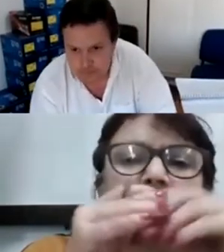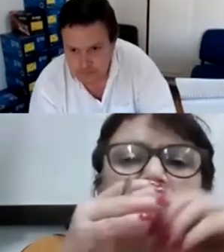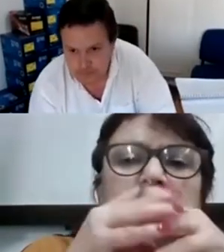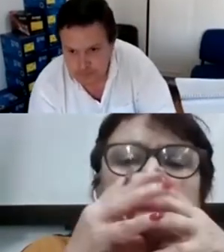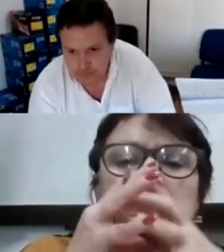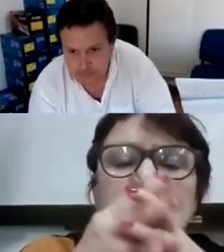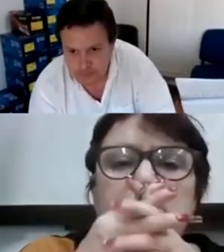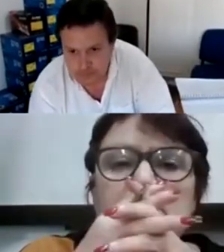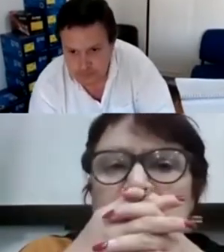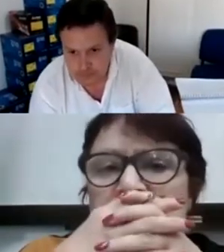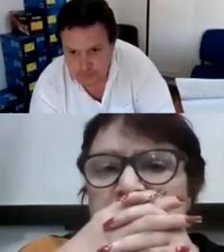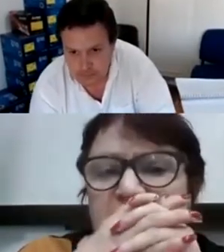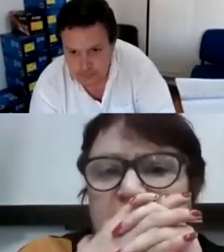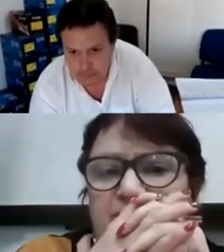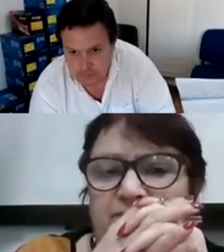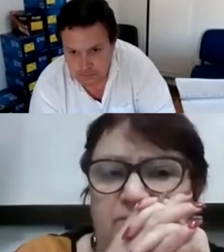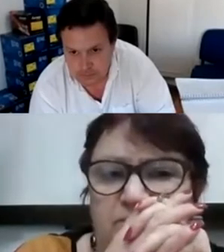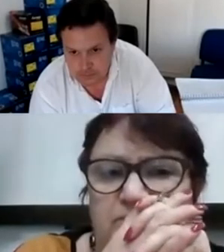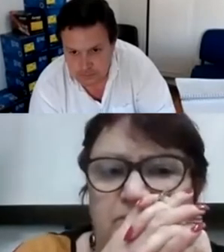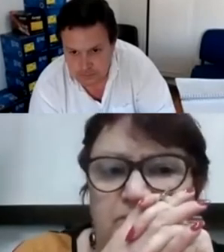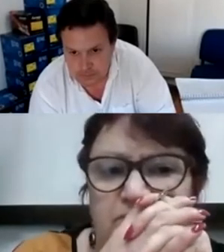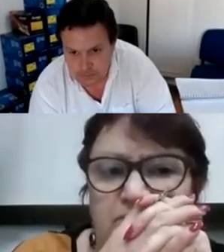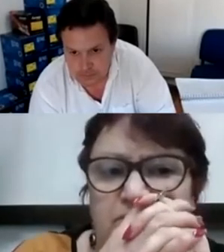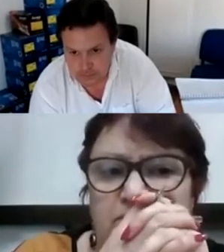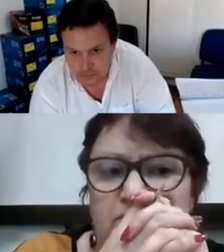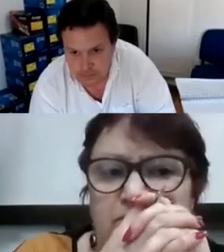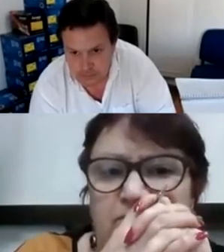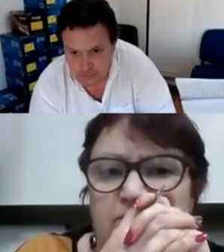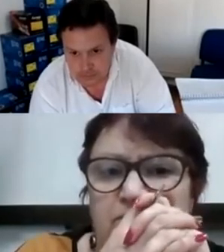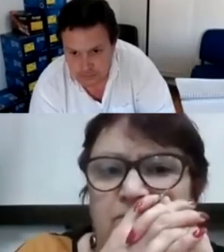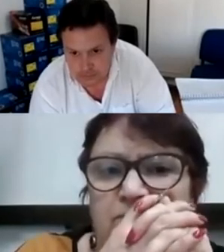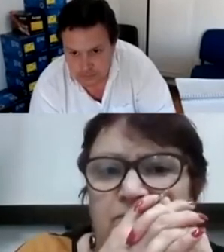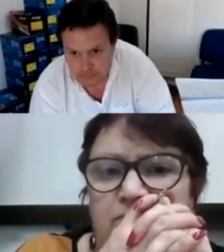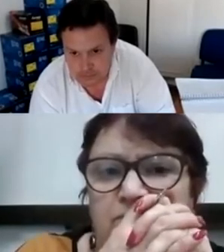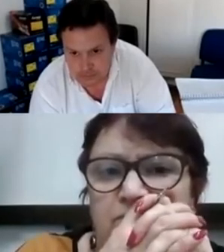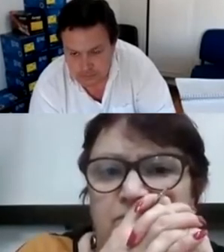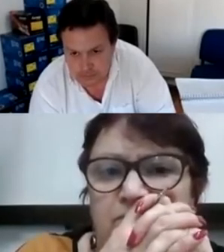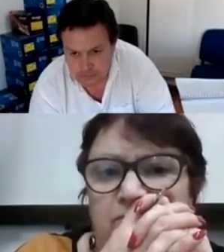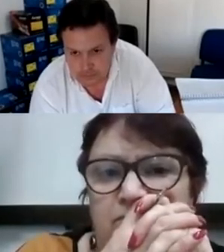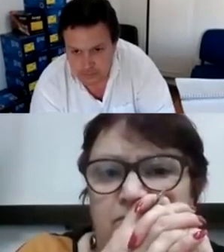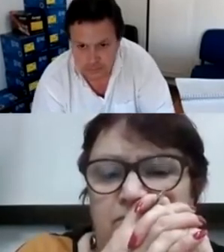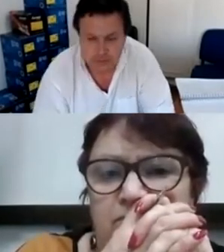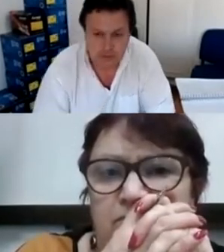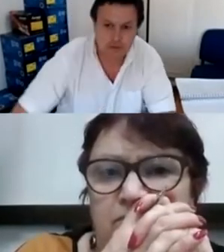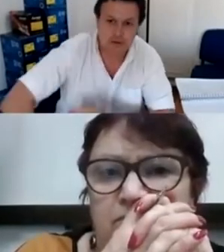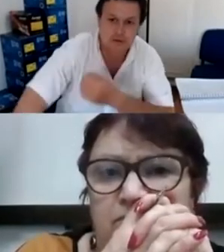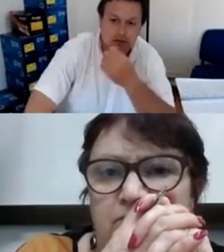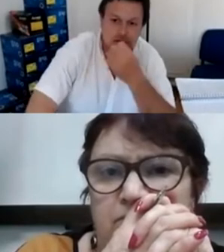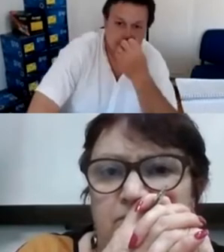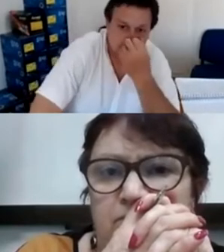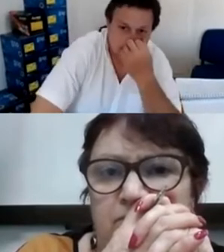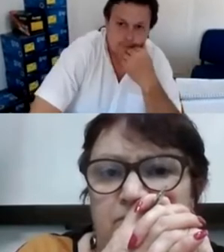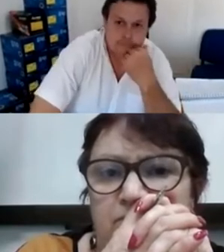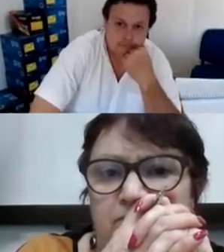alternativa. ¿Qué pasa en el CURE? Que la oferta PDU está mucho más disociada de la oferta de formación. ¿Cómo pensamos etapas